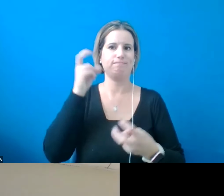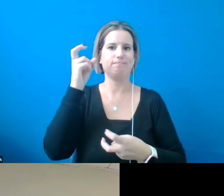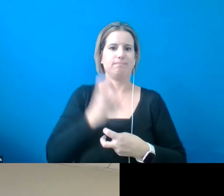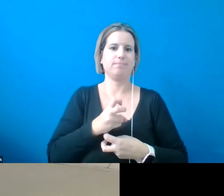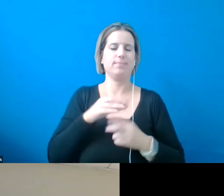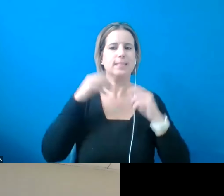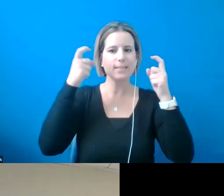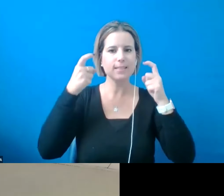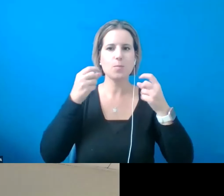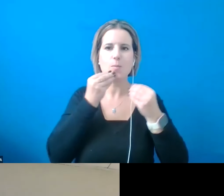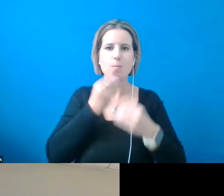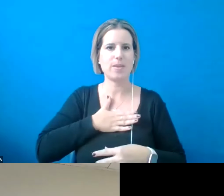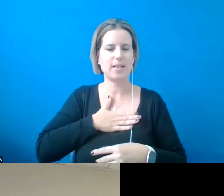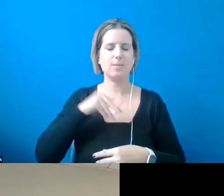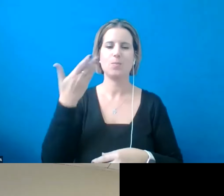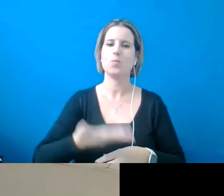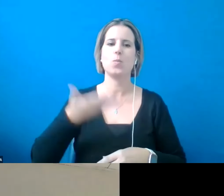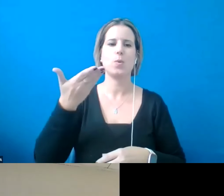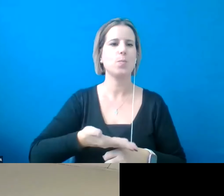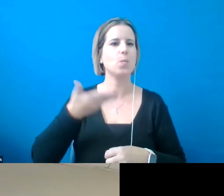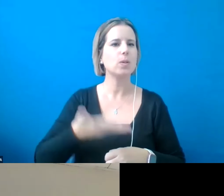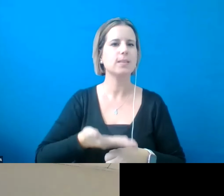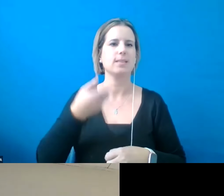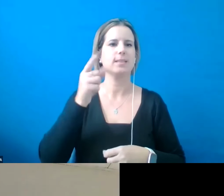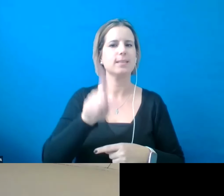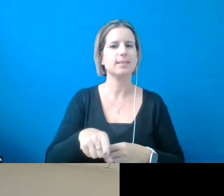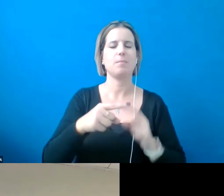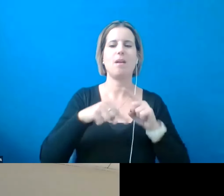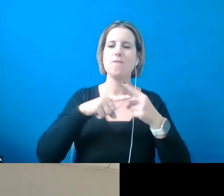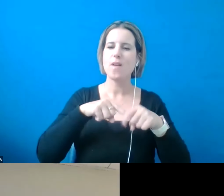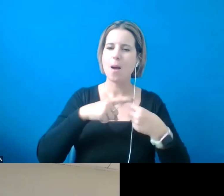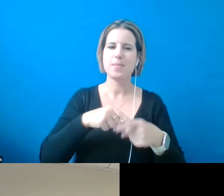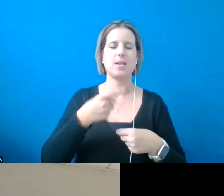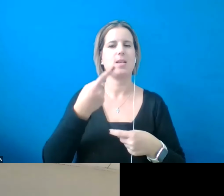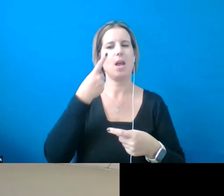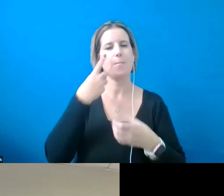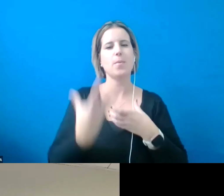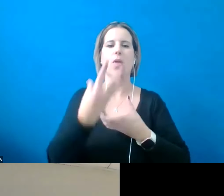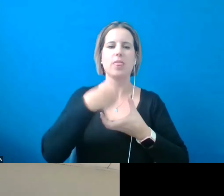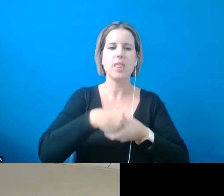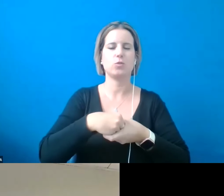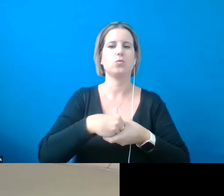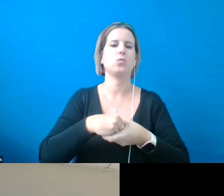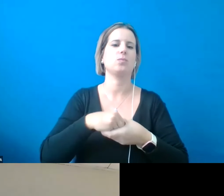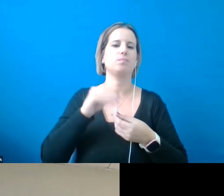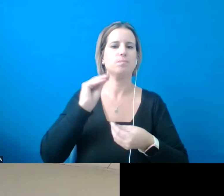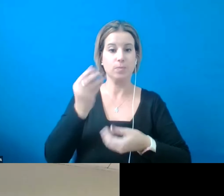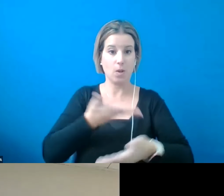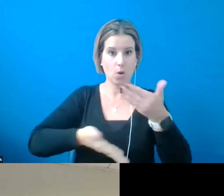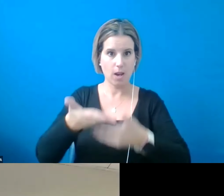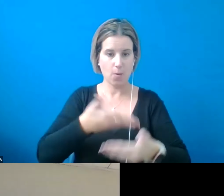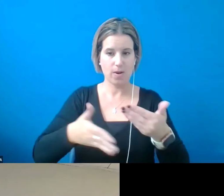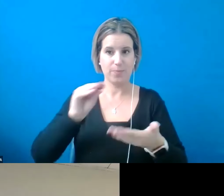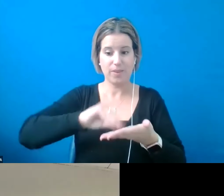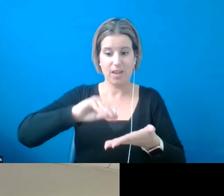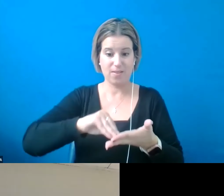es importantísimo el tener en cuenta a los familiares y en la mayor parte de las ocasiones dentro